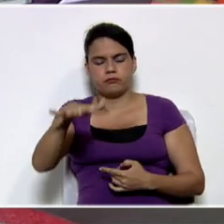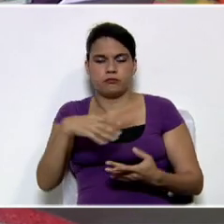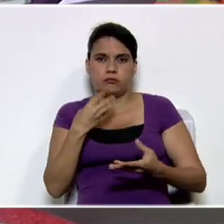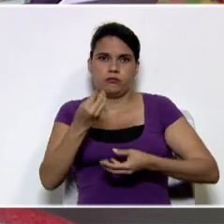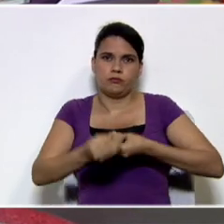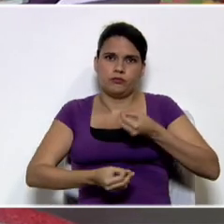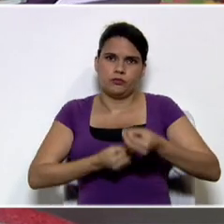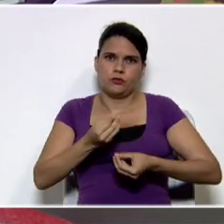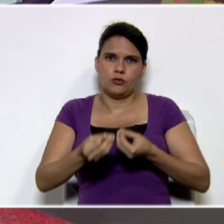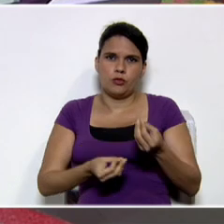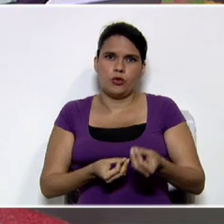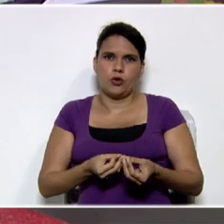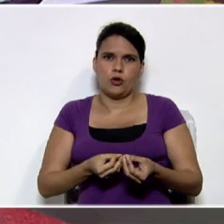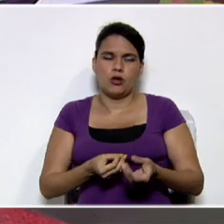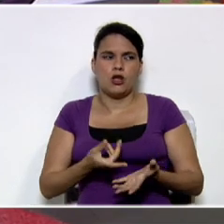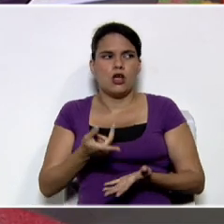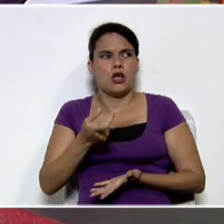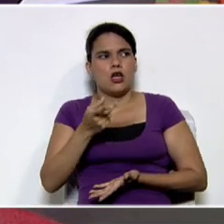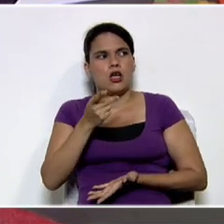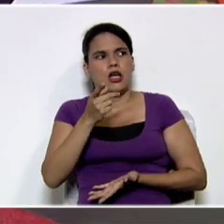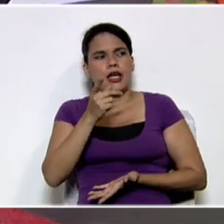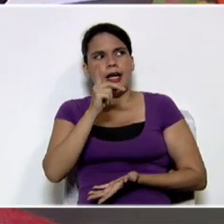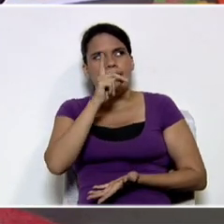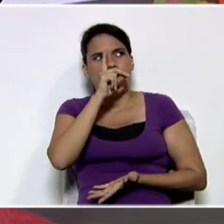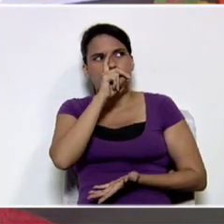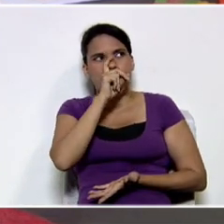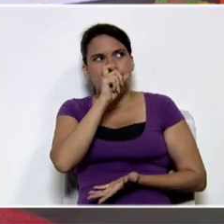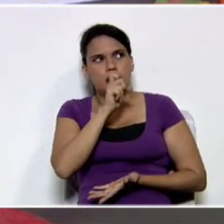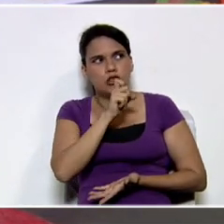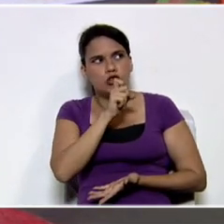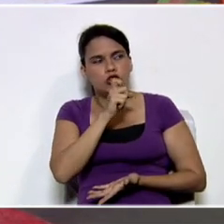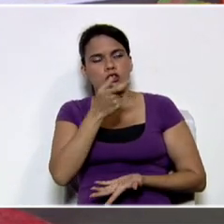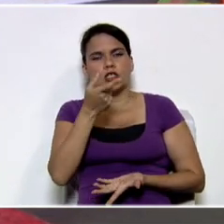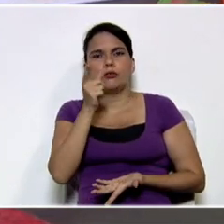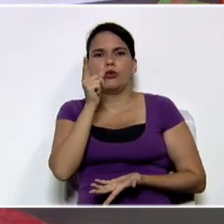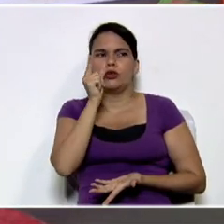constituida por edad y por sexo. Por edad podemos hablar de